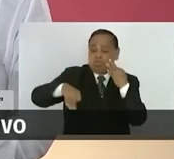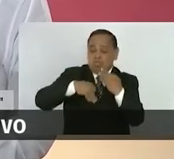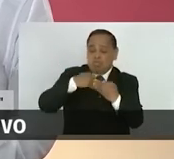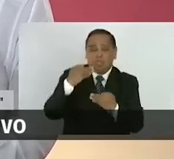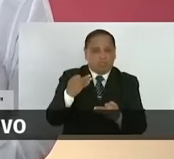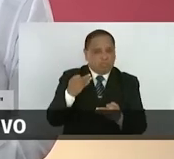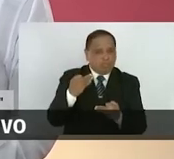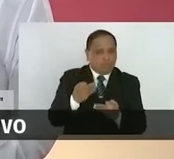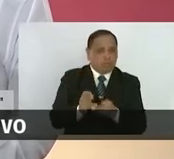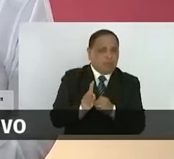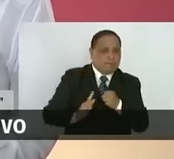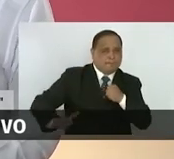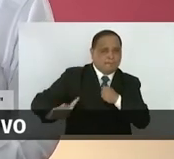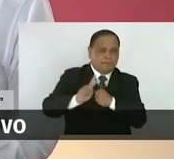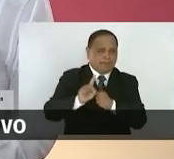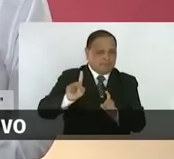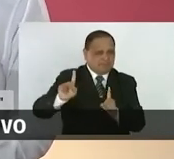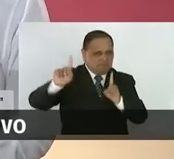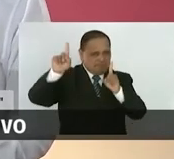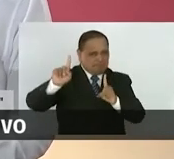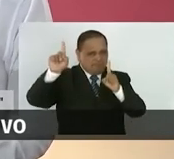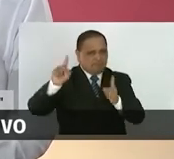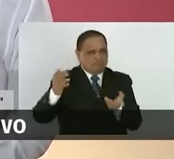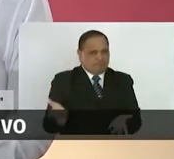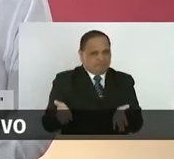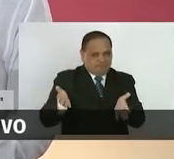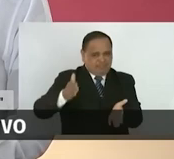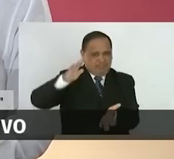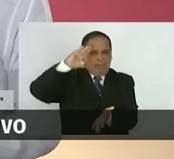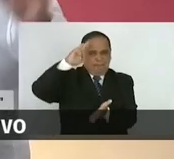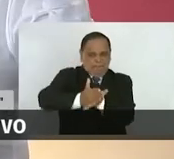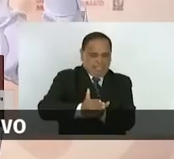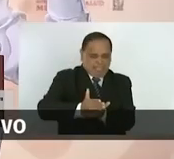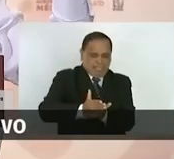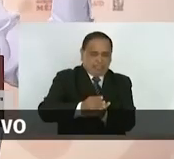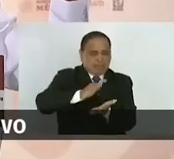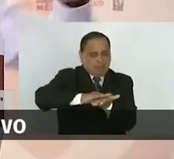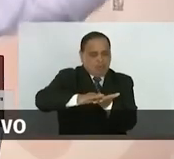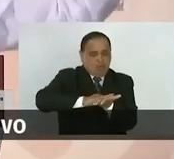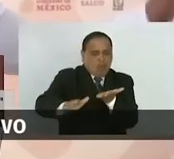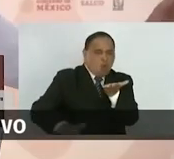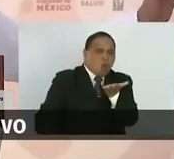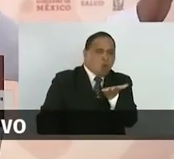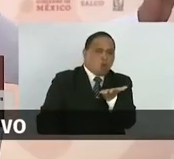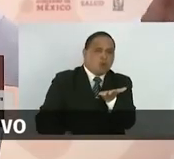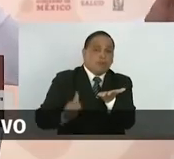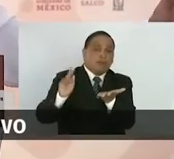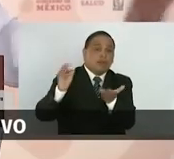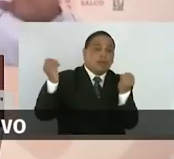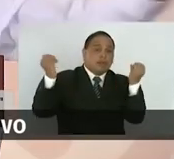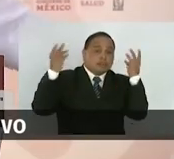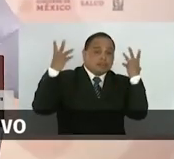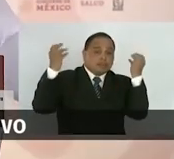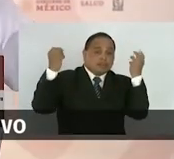que reconocer que después del golpe de Estado en España, de la posterior guerra civil, es